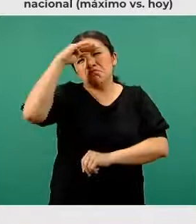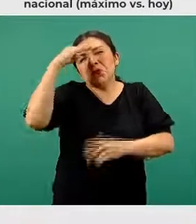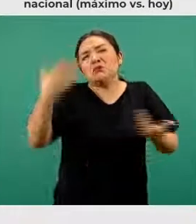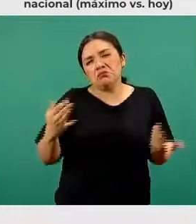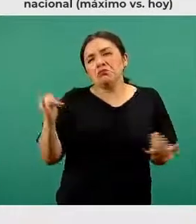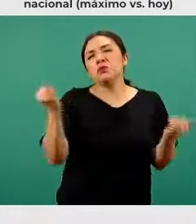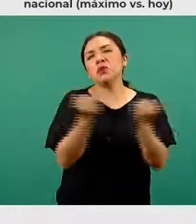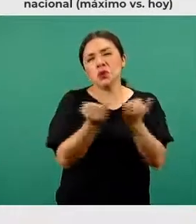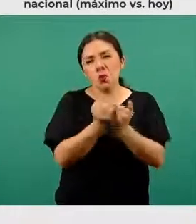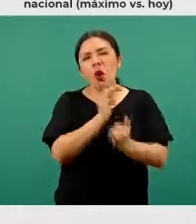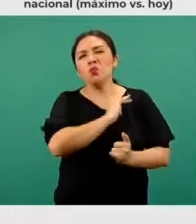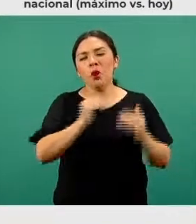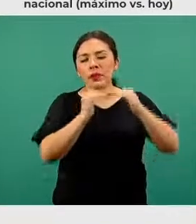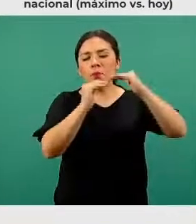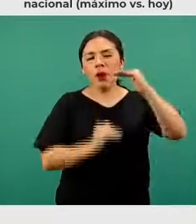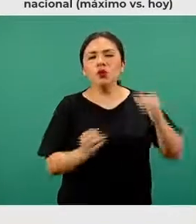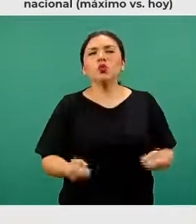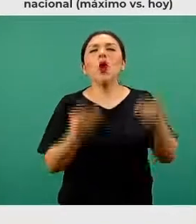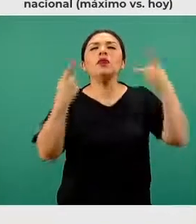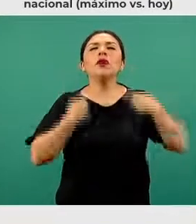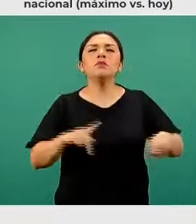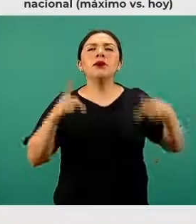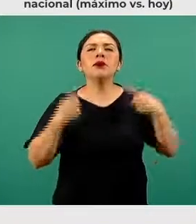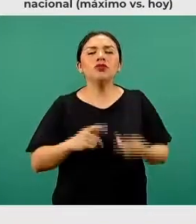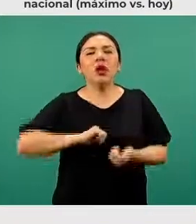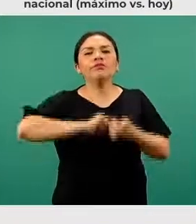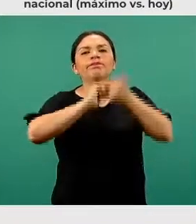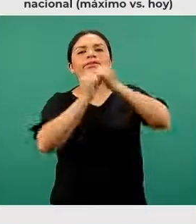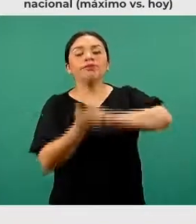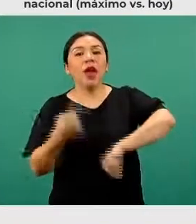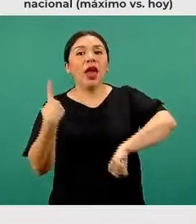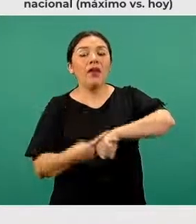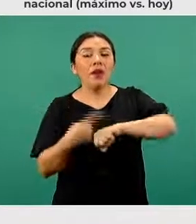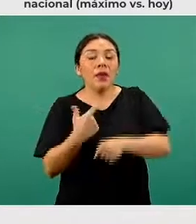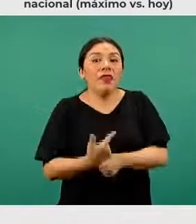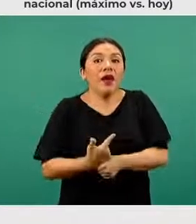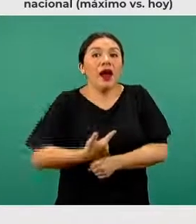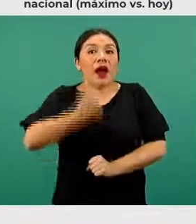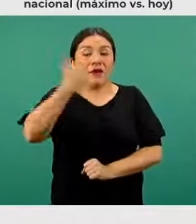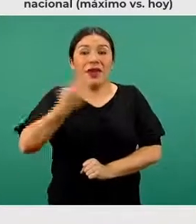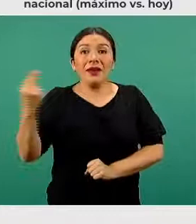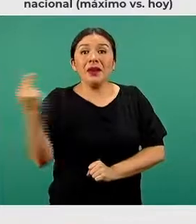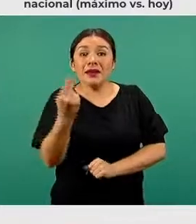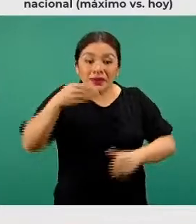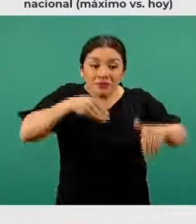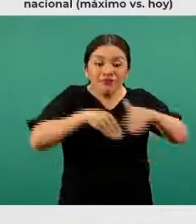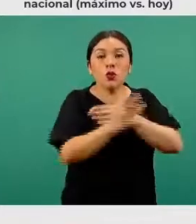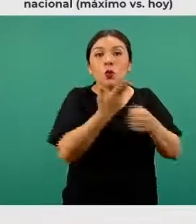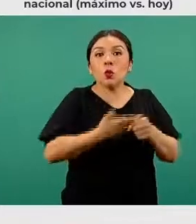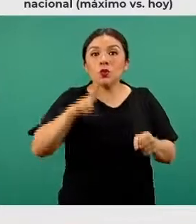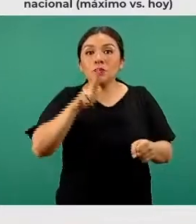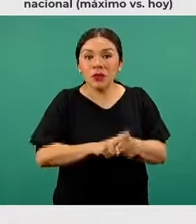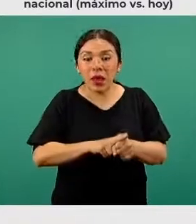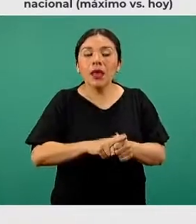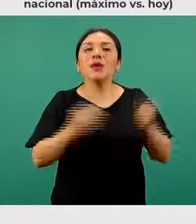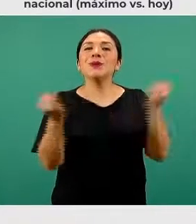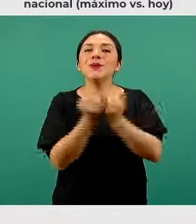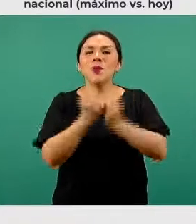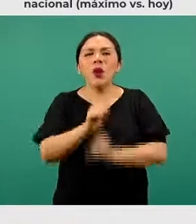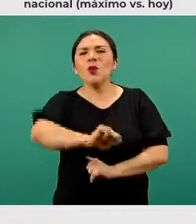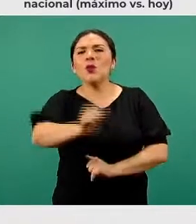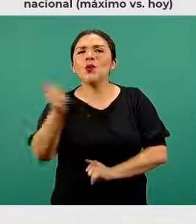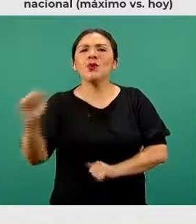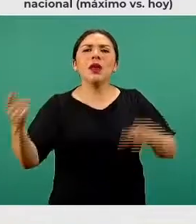una disminución del número de personas que desarrollan una enfermedad grave y por lo tanto requieren hospitalización, así como